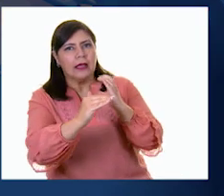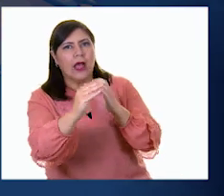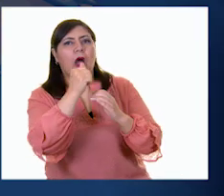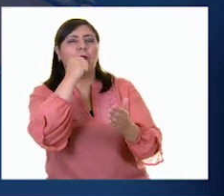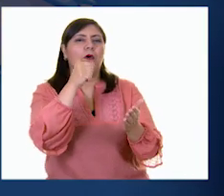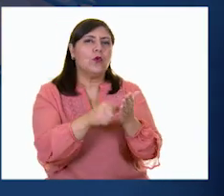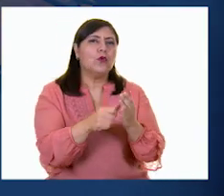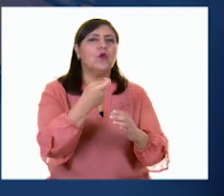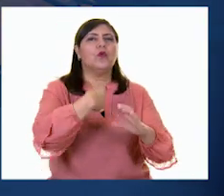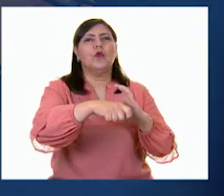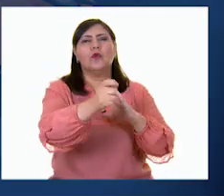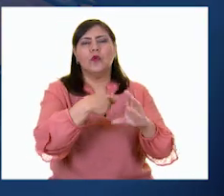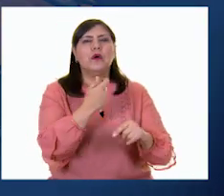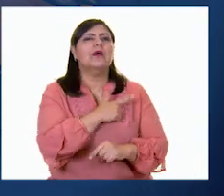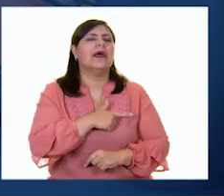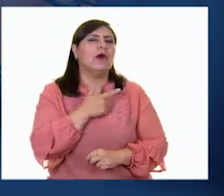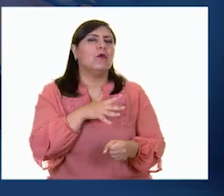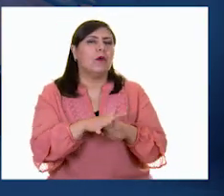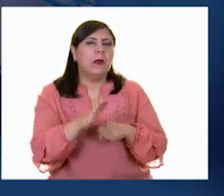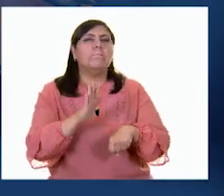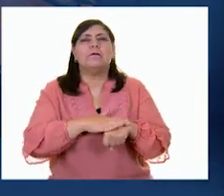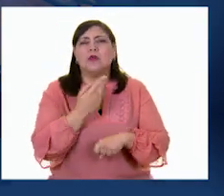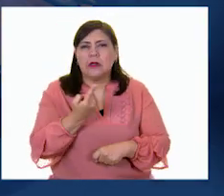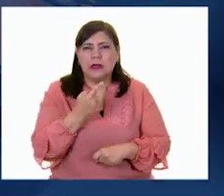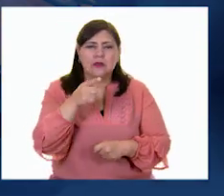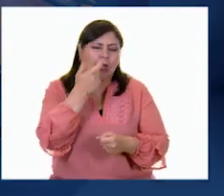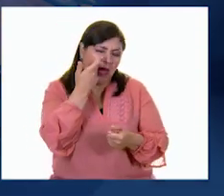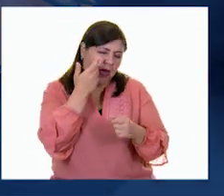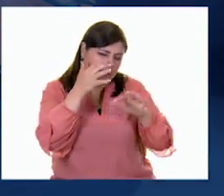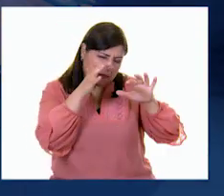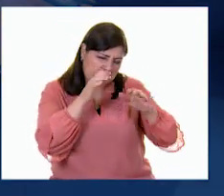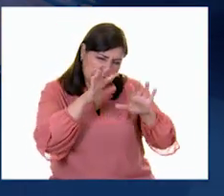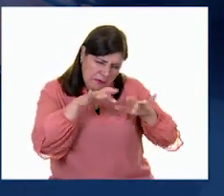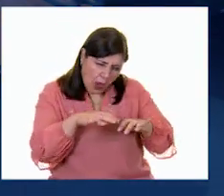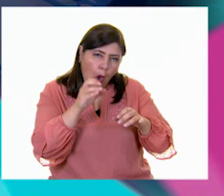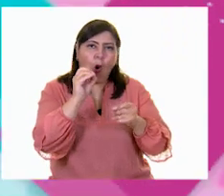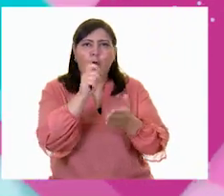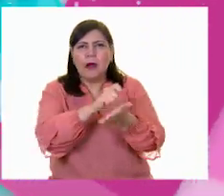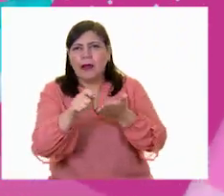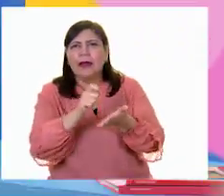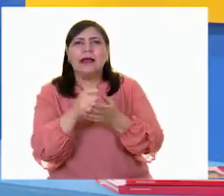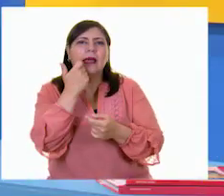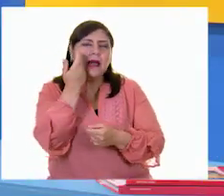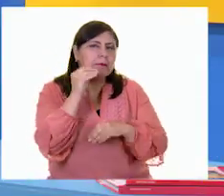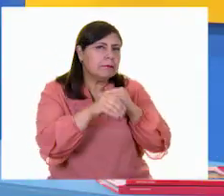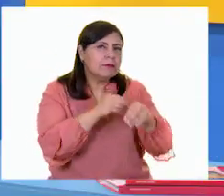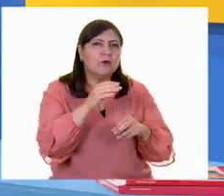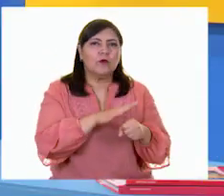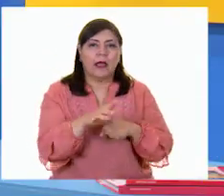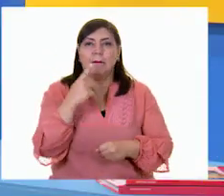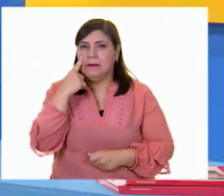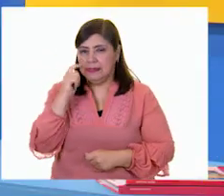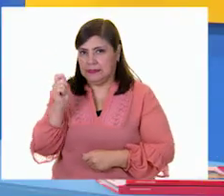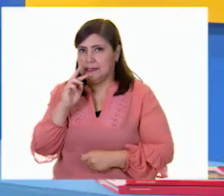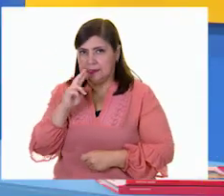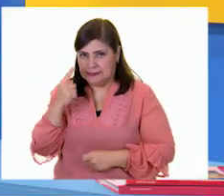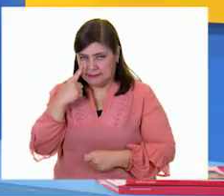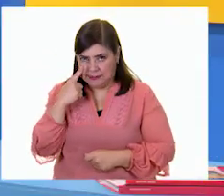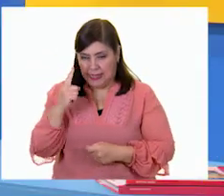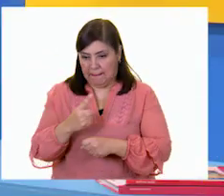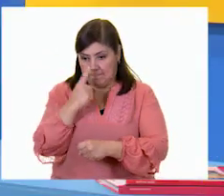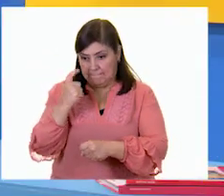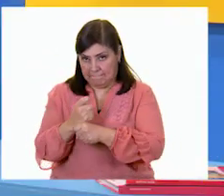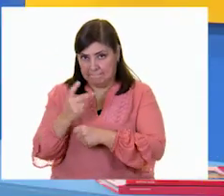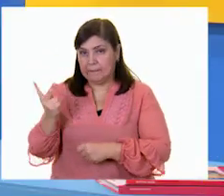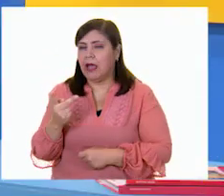qué? ¿Qué te gustaría decir en tu carta? ¿Cuáles fueron tus respuestas, María? Pues fíjate, Gaby, respecto a la primera